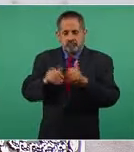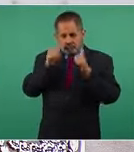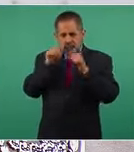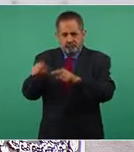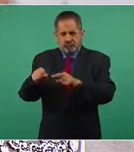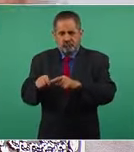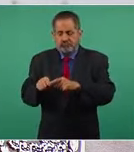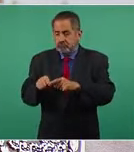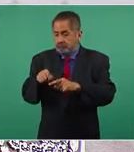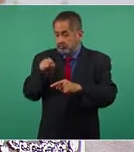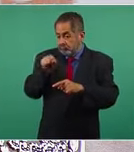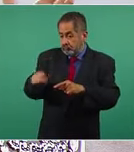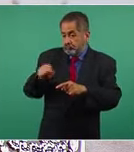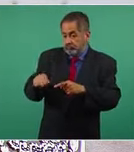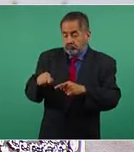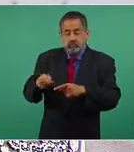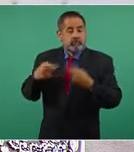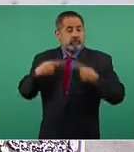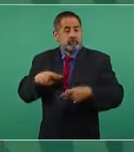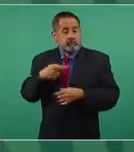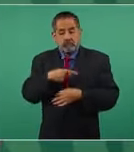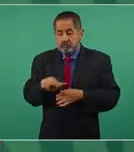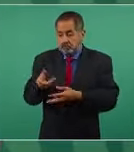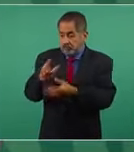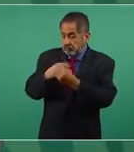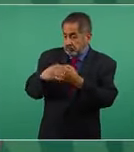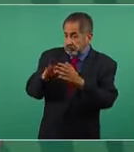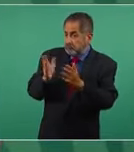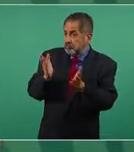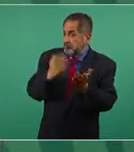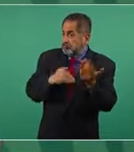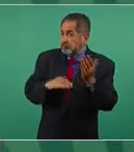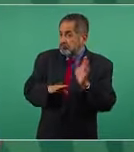por el bien de todos, primero los pobres,